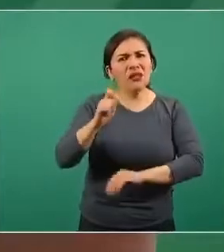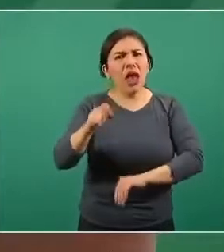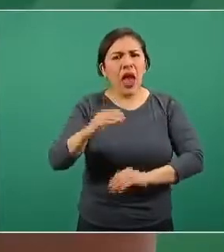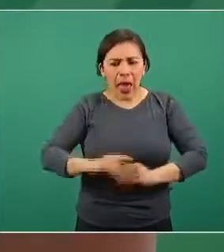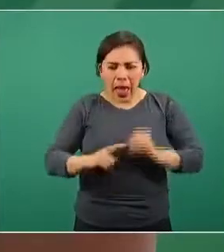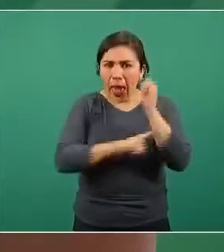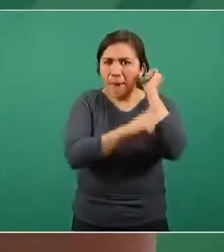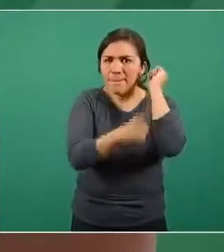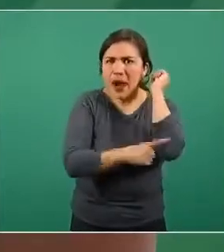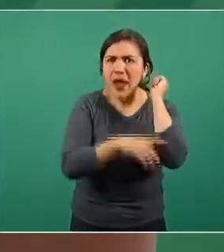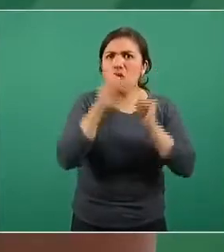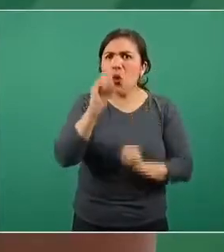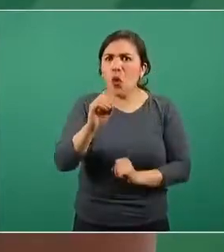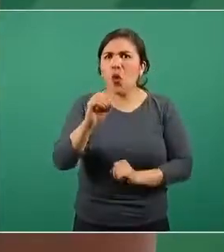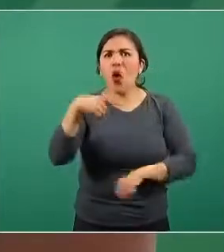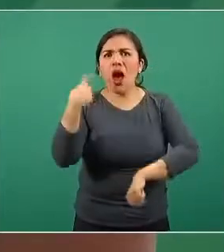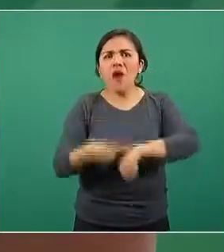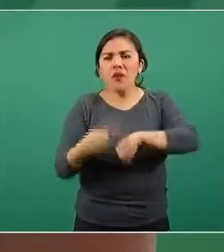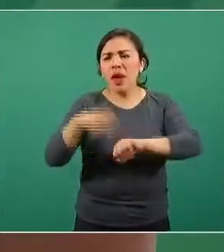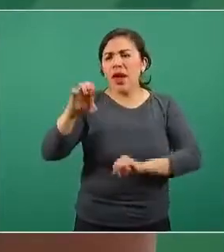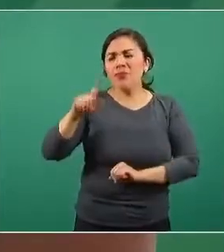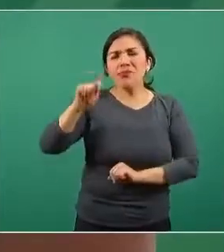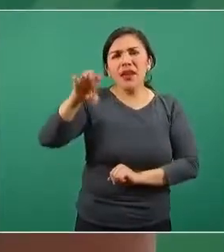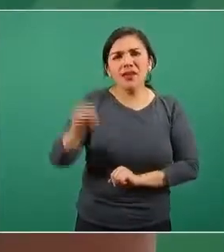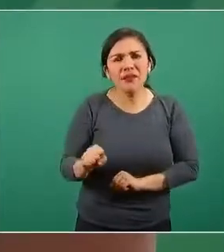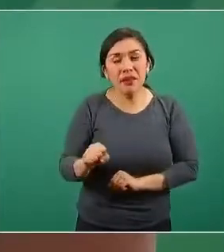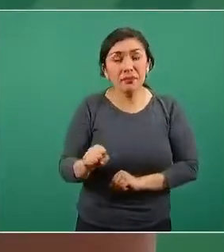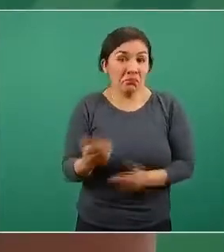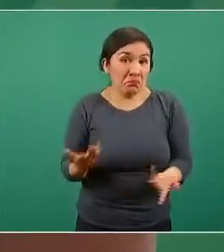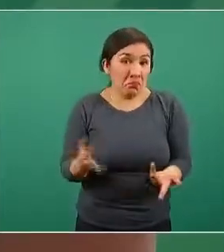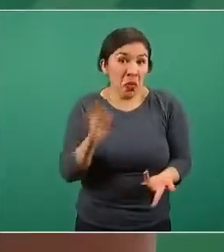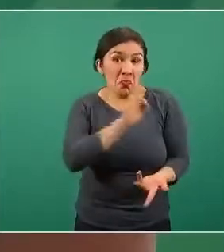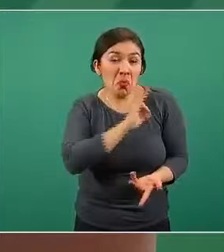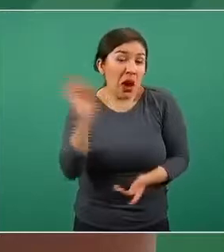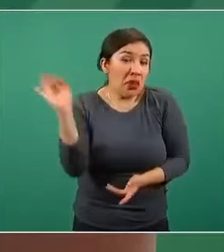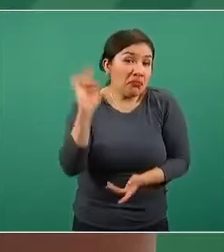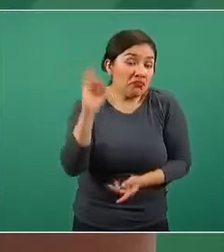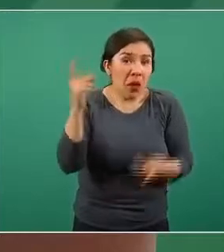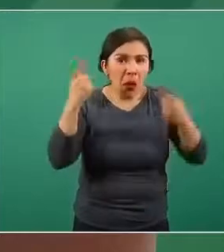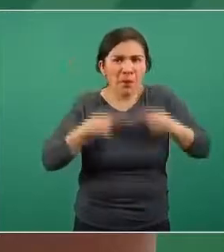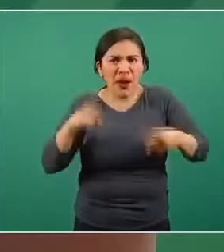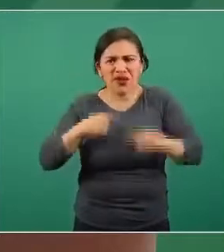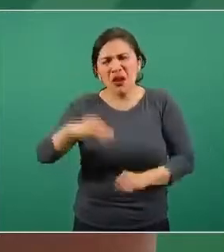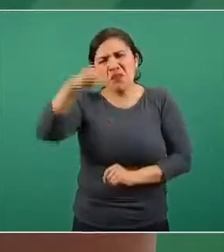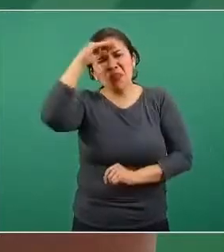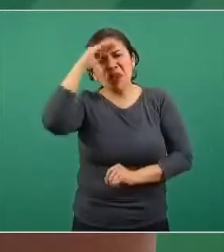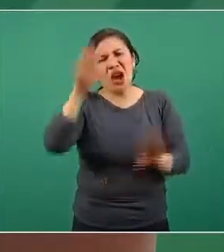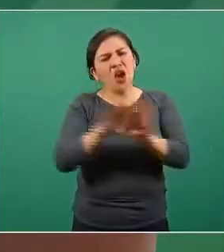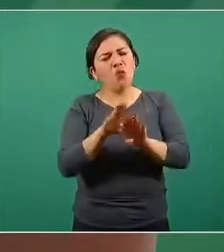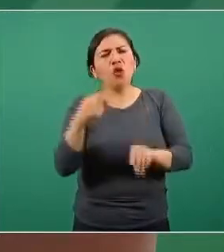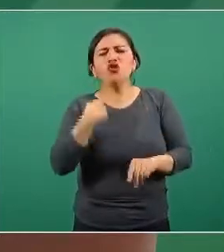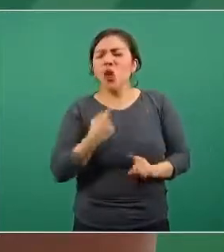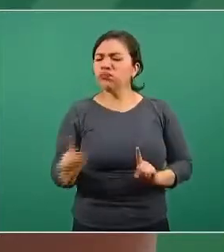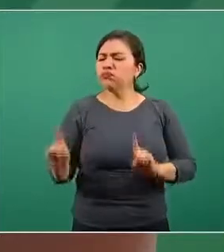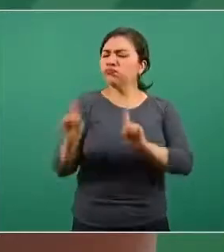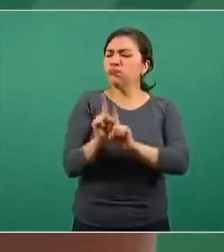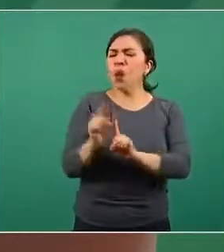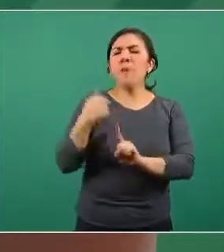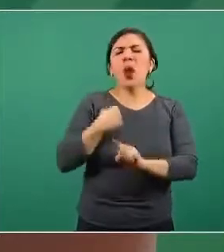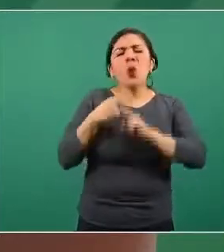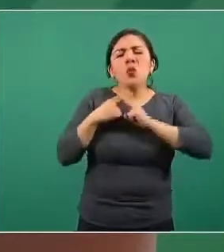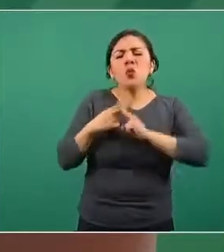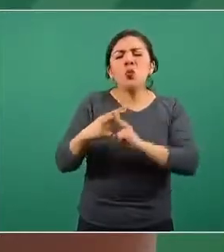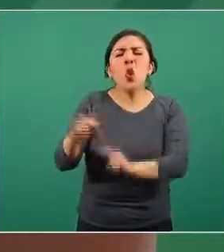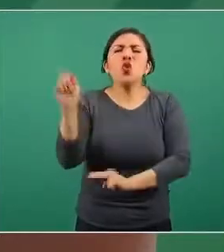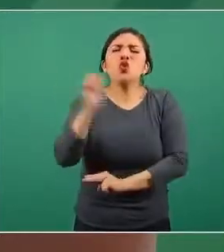de transmisión sexual. Entonces, a lo mejor las personas se están quedando con la idea de, pues ya estoy con una pareja estable,